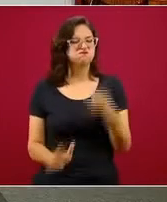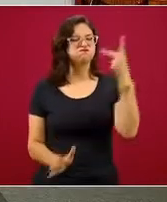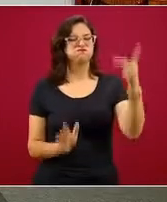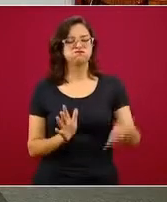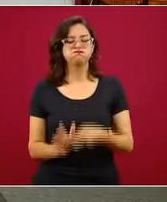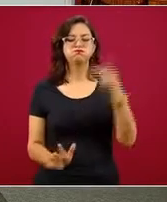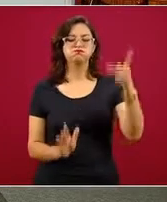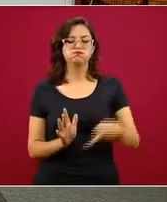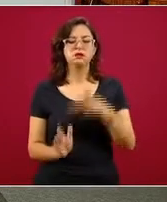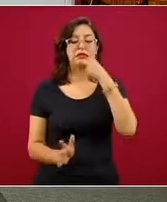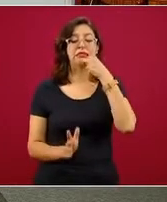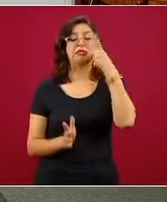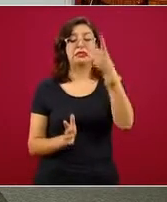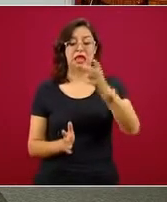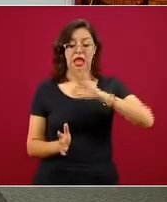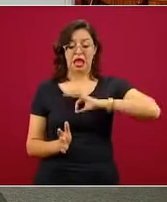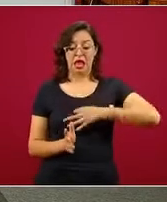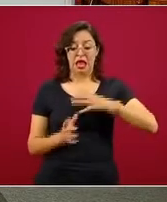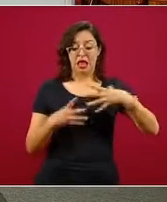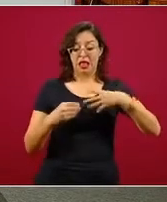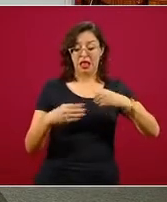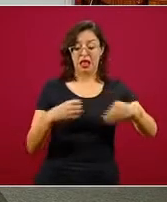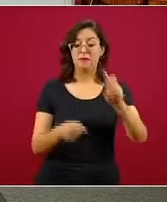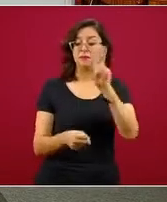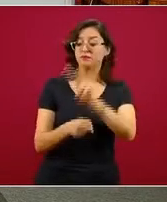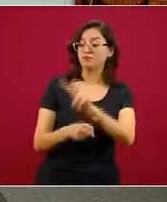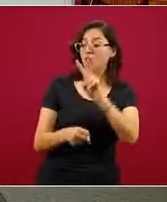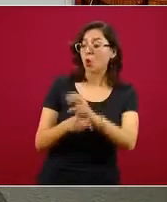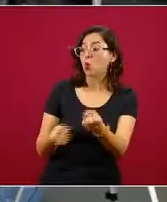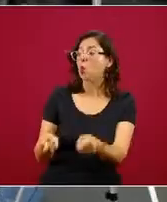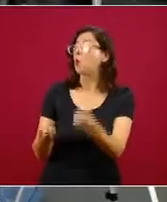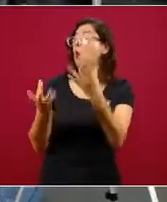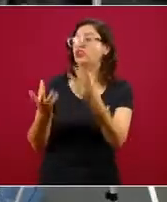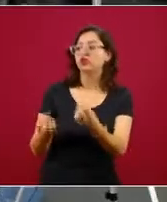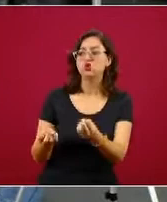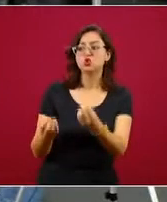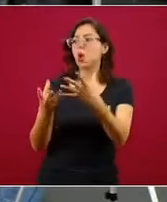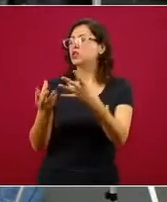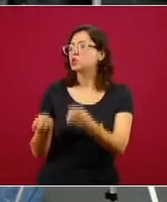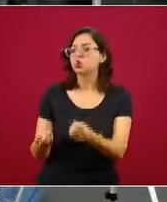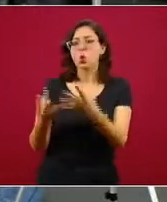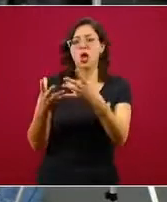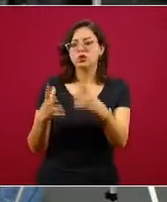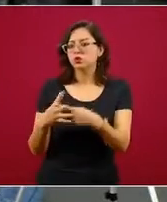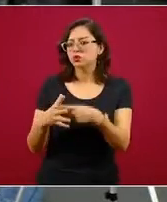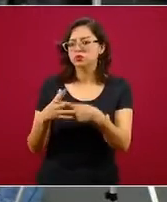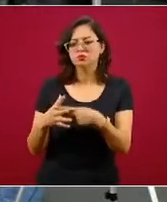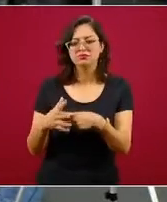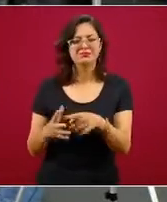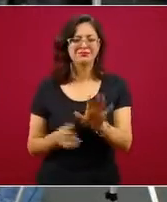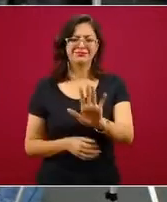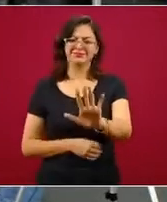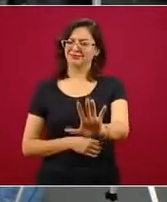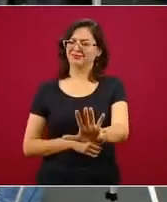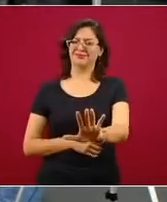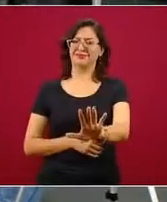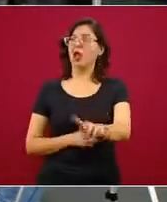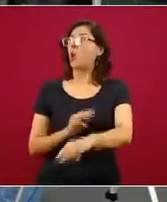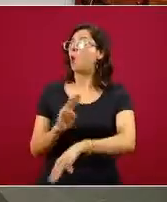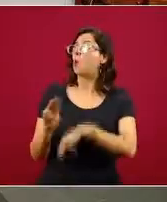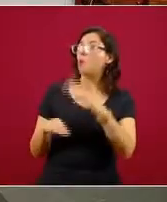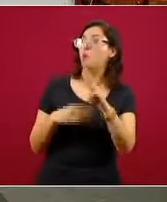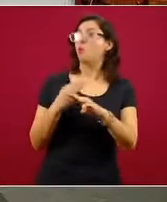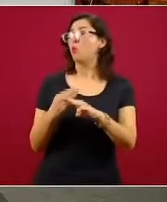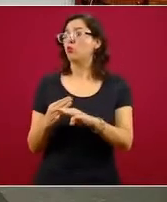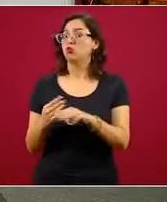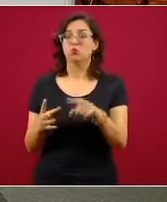La meta de la vigilancia epidemiológica no es contar casos. En ninguna parte del mundo se tiene un